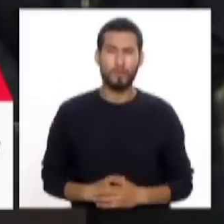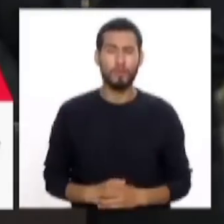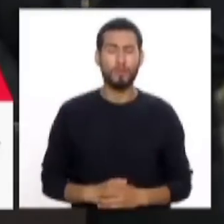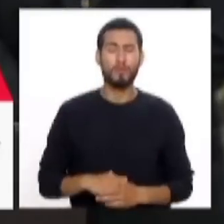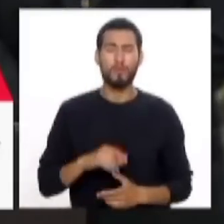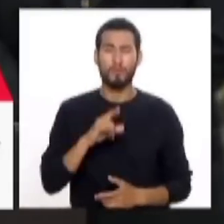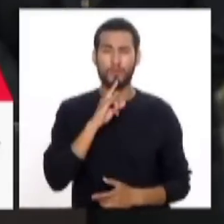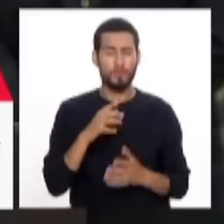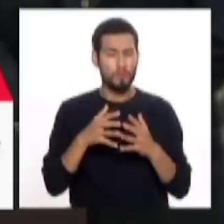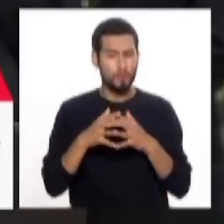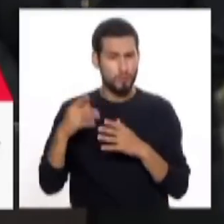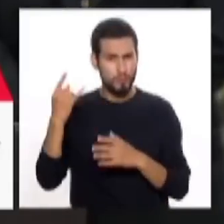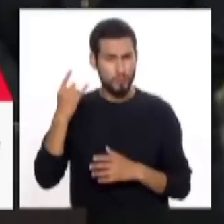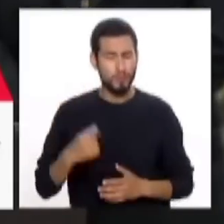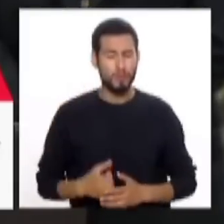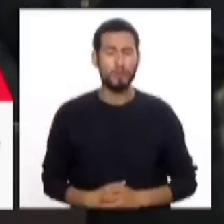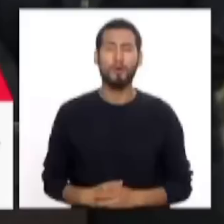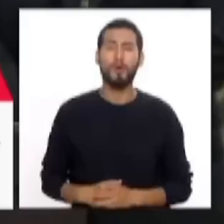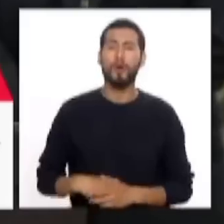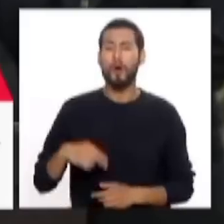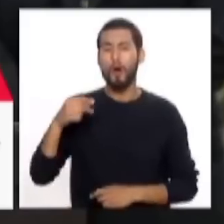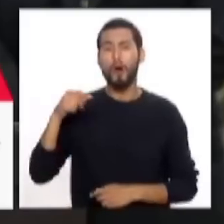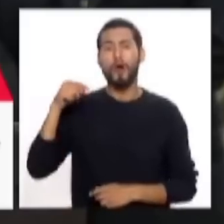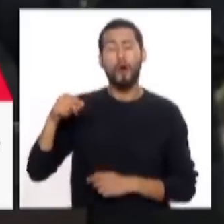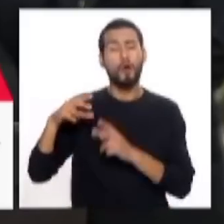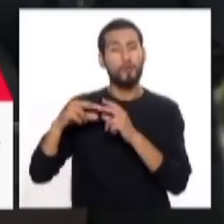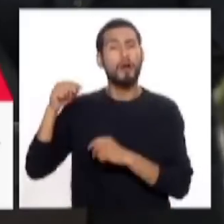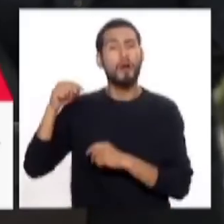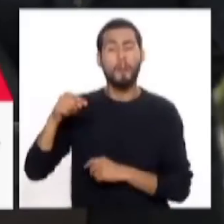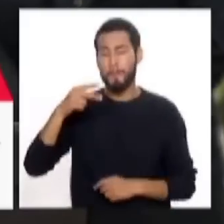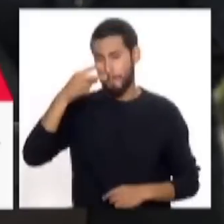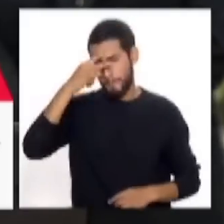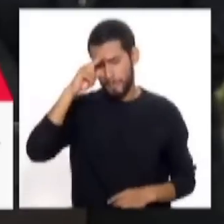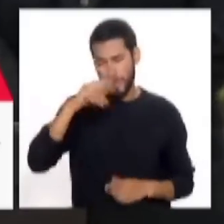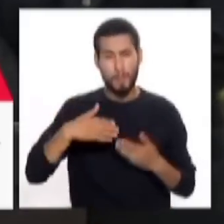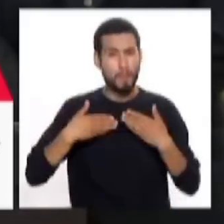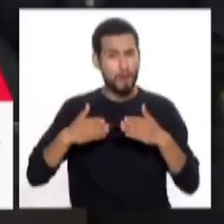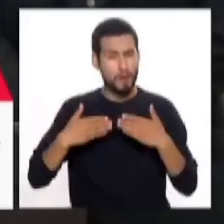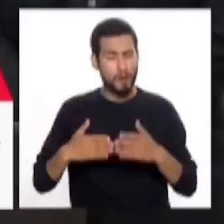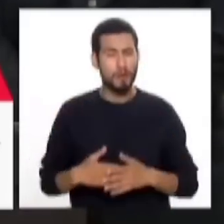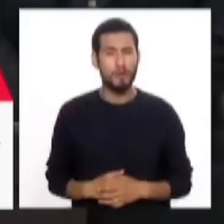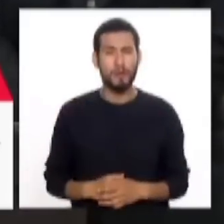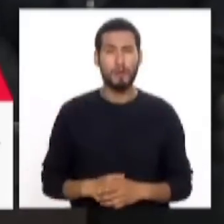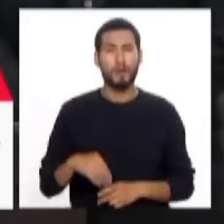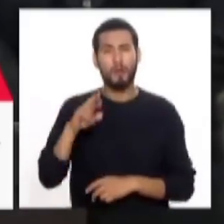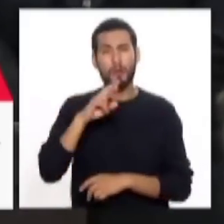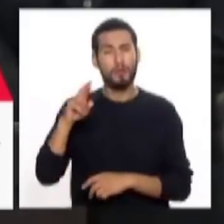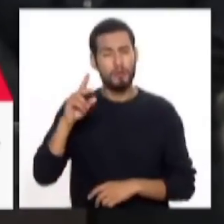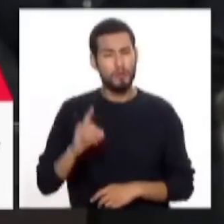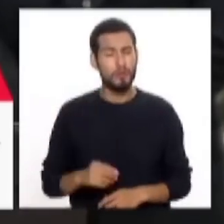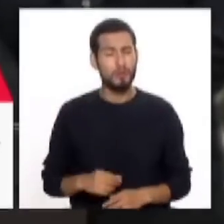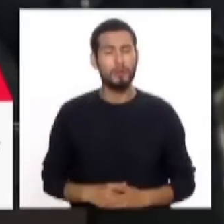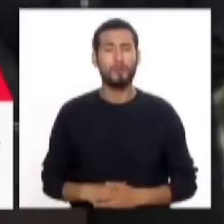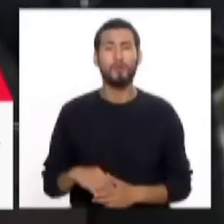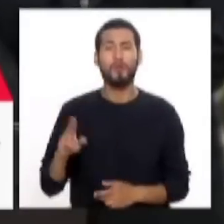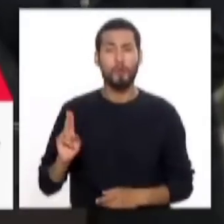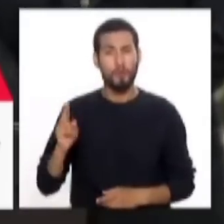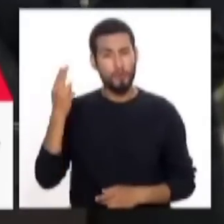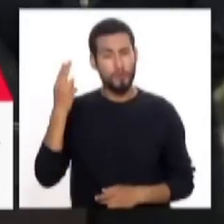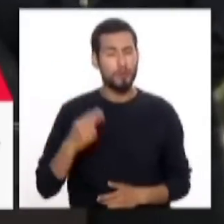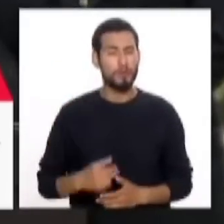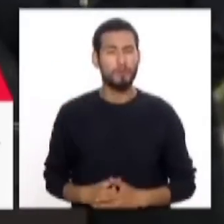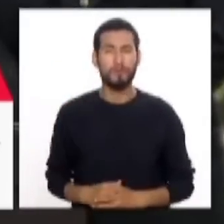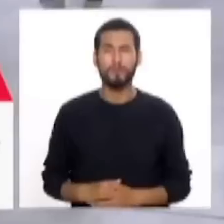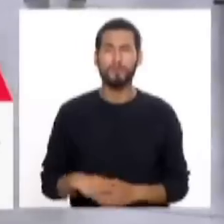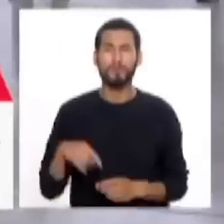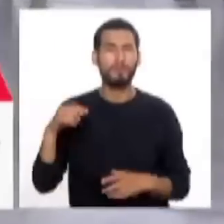Estados Unidos, Honduras, México, Panamá, República Dominicana y Uruguay, bajo